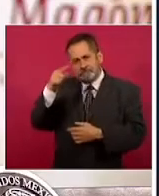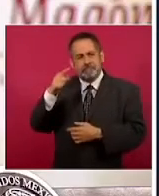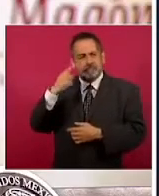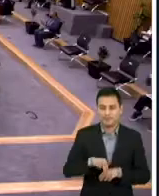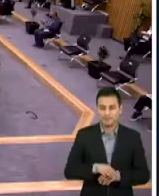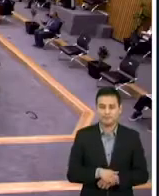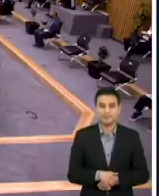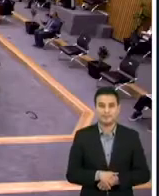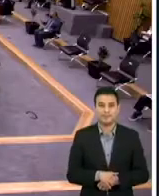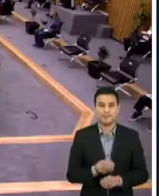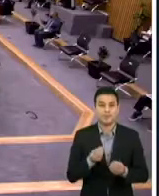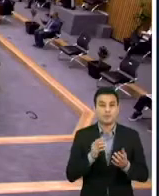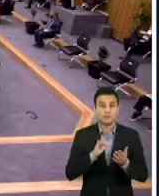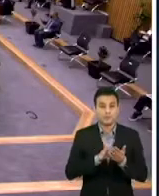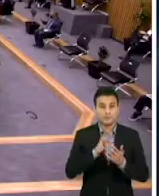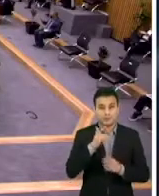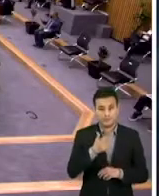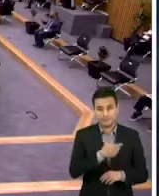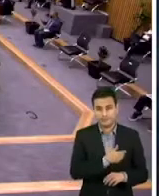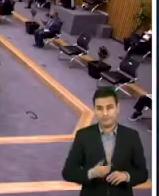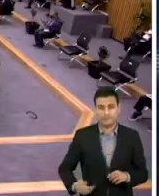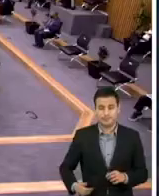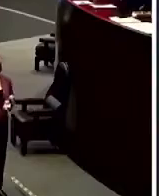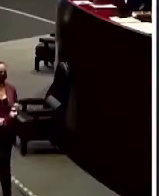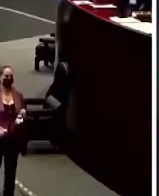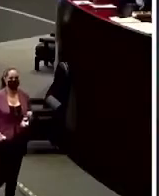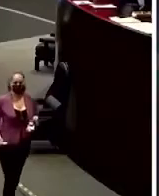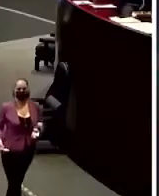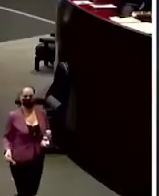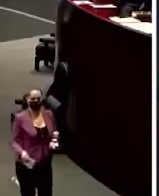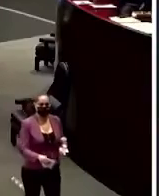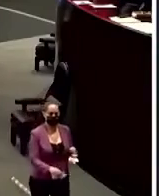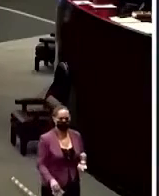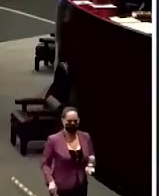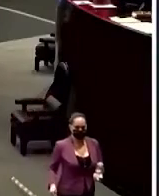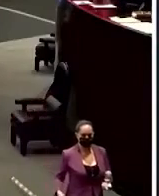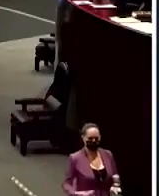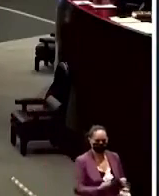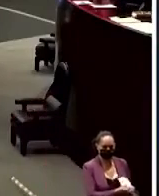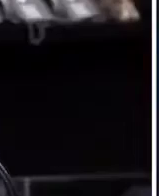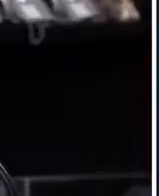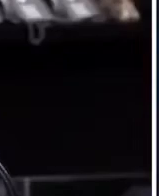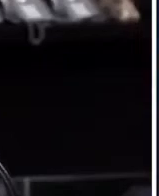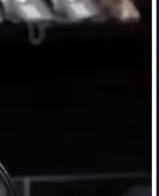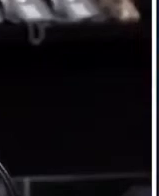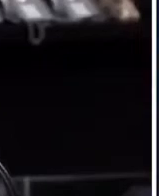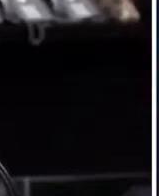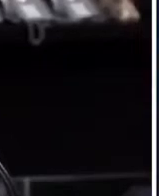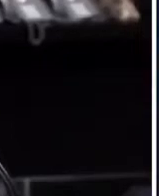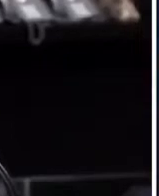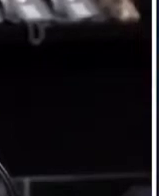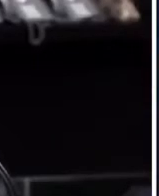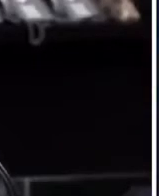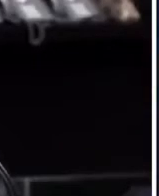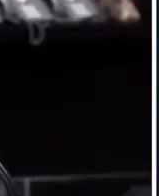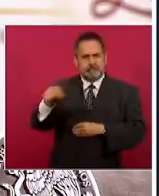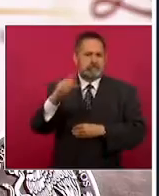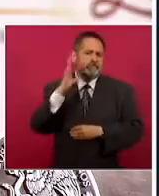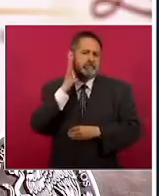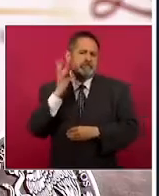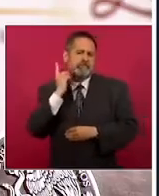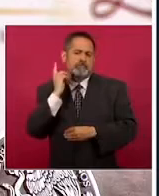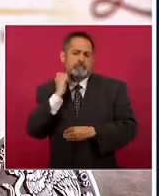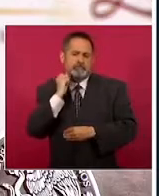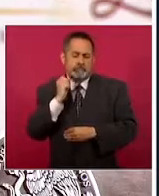propuesta de elección de consejeros y magistrados de forma directa pero siento me parece que lo hacen